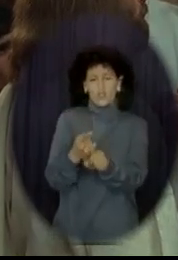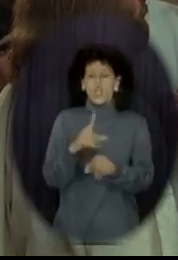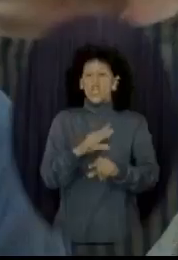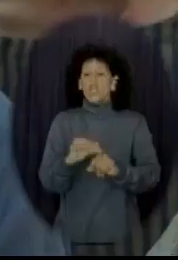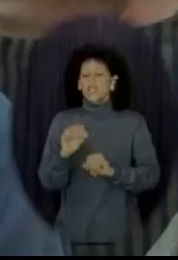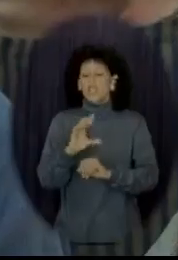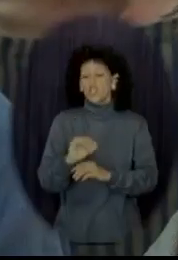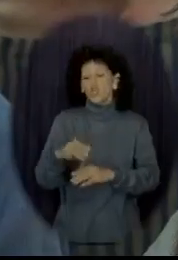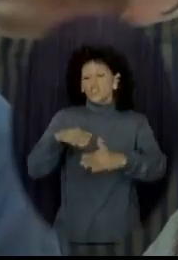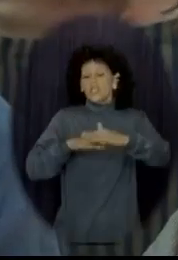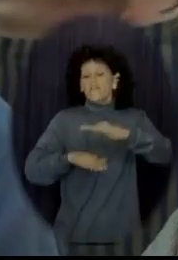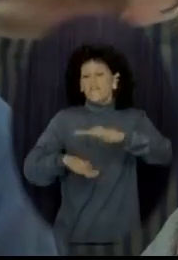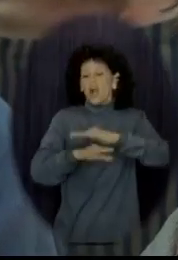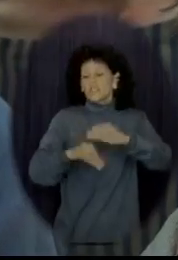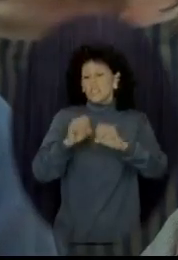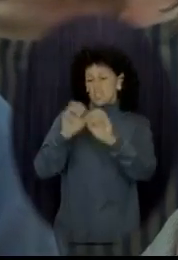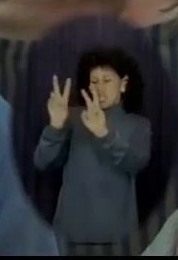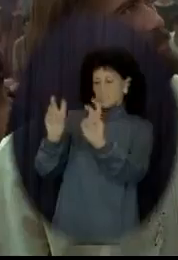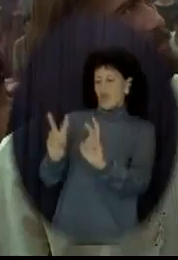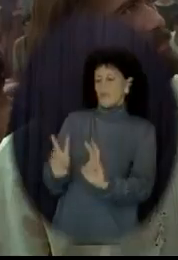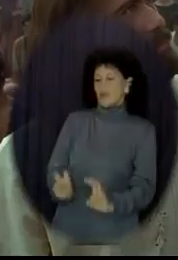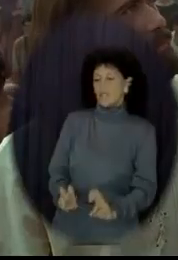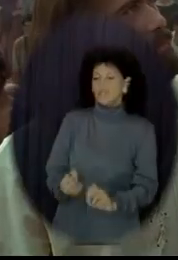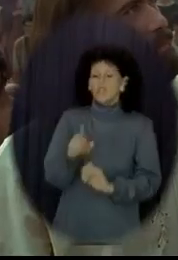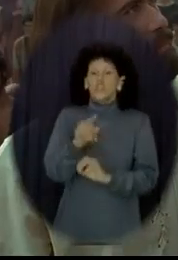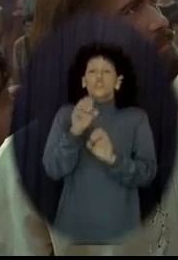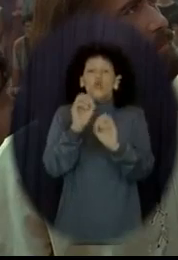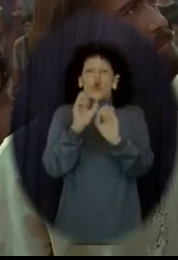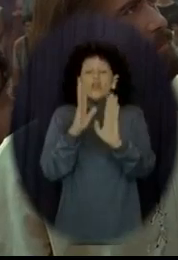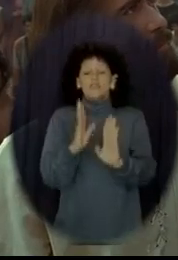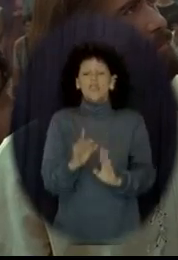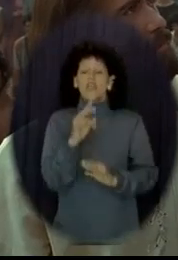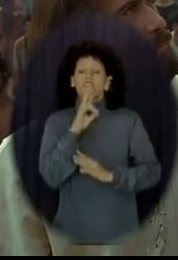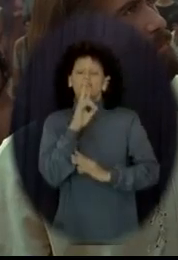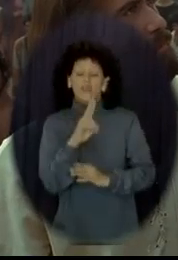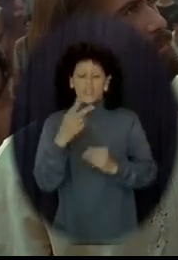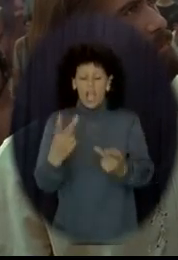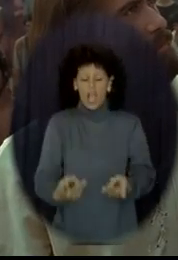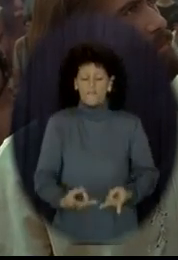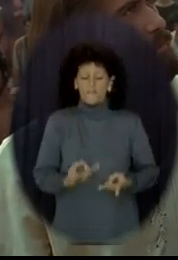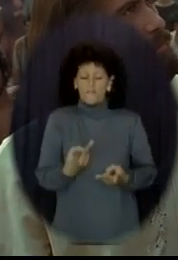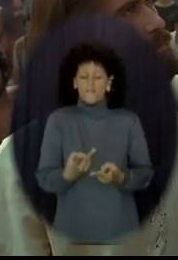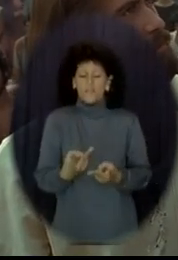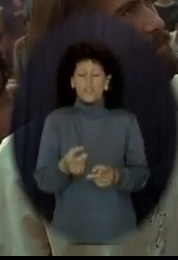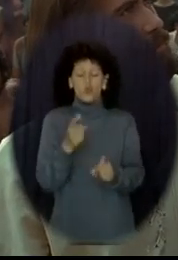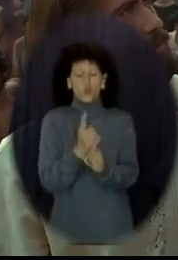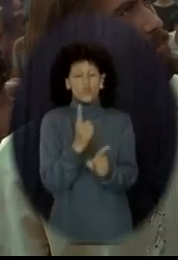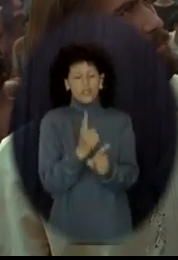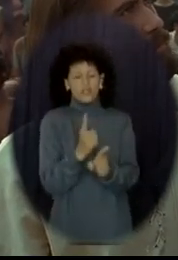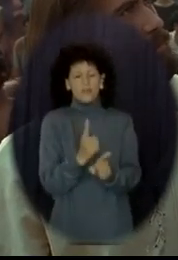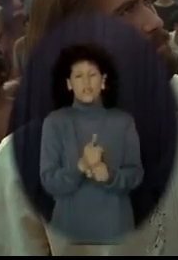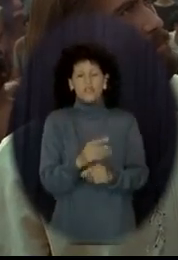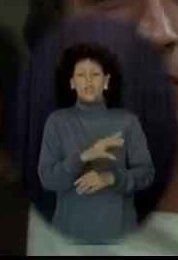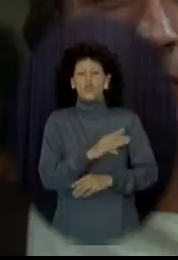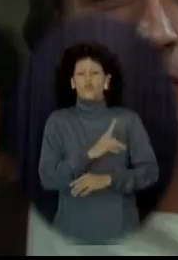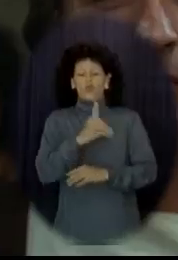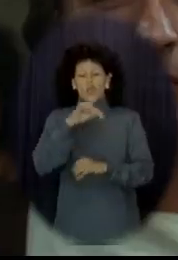correcto y que no te basas en las apariencias. Tú enseñas de verdad a vivir como Dios